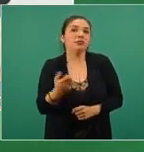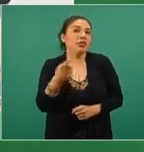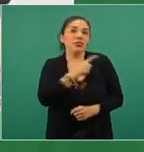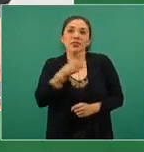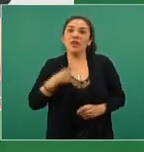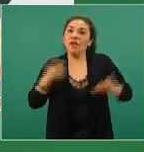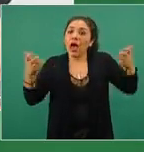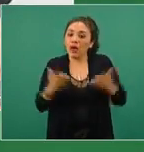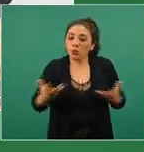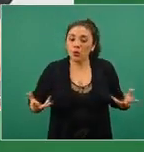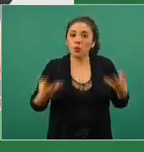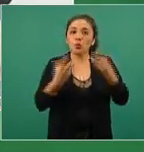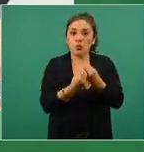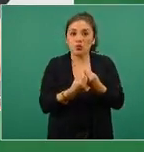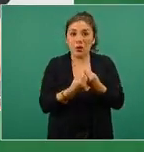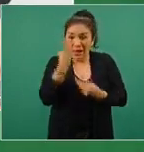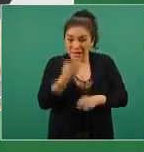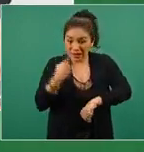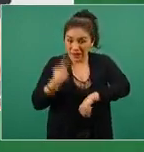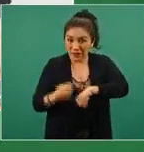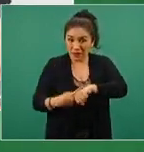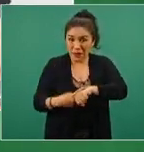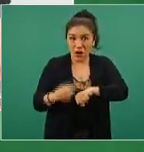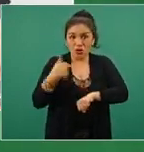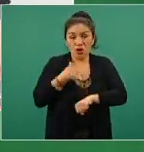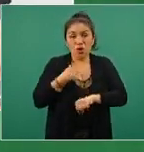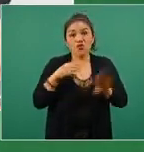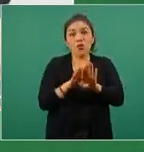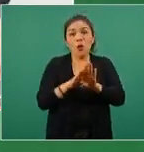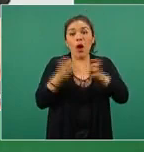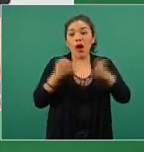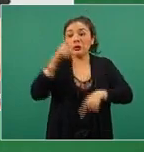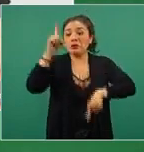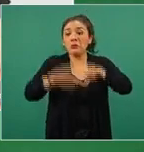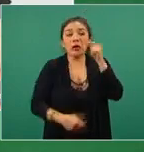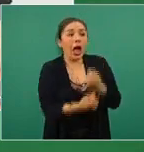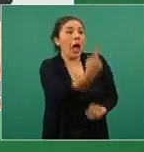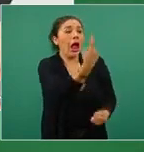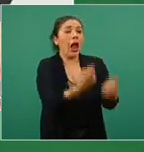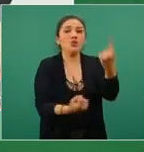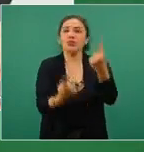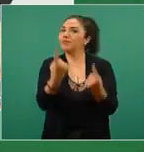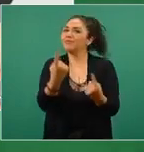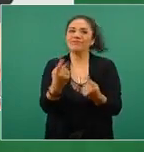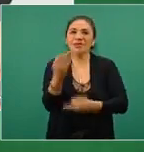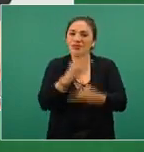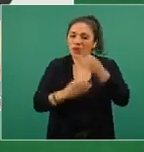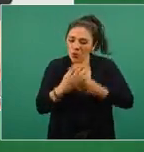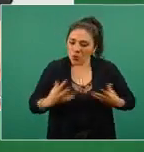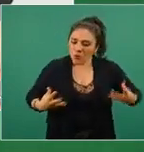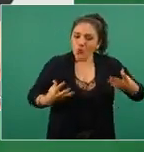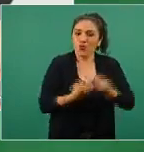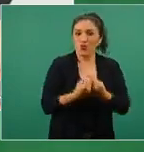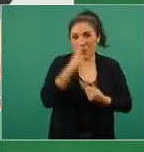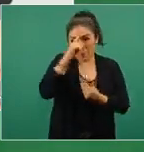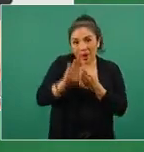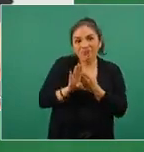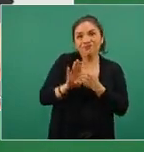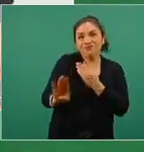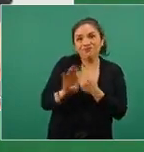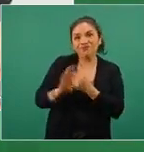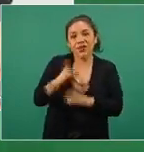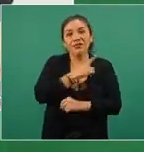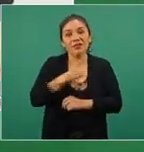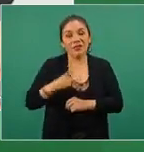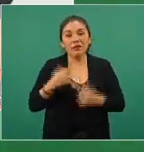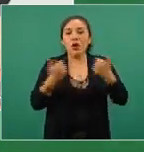tenemos que hacer juntos. Esta pandemia no la vamos a salir nada más unos cuantos. Tenemos que trabajar todos en conjunto